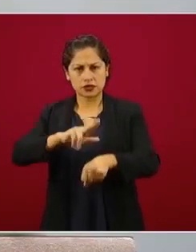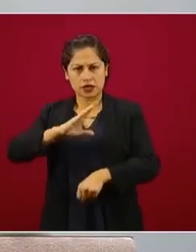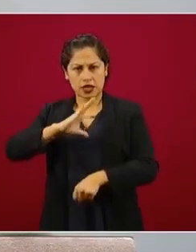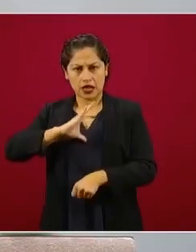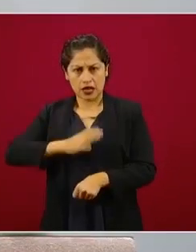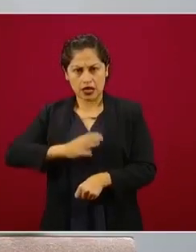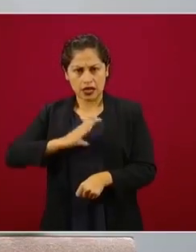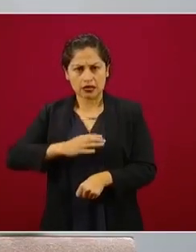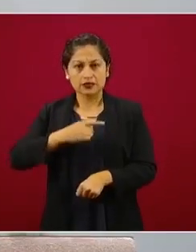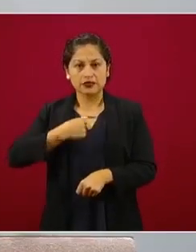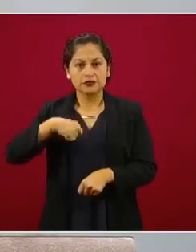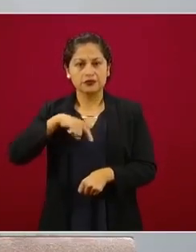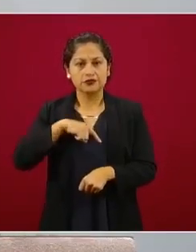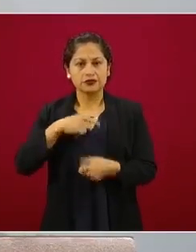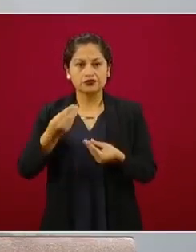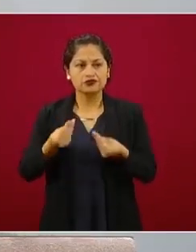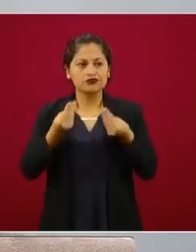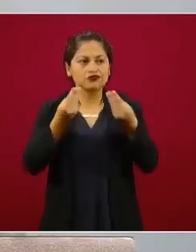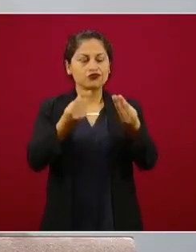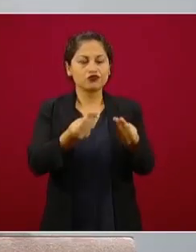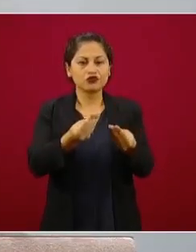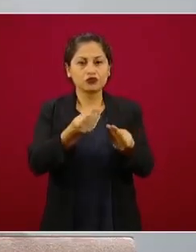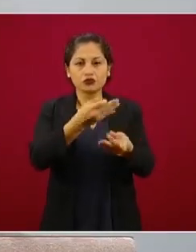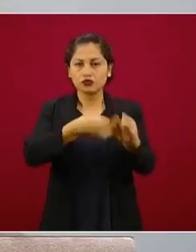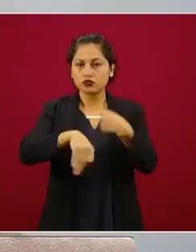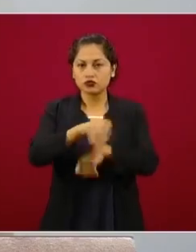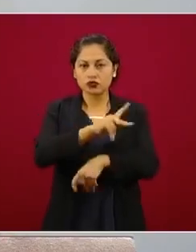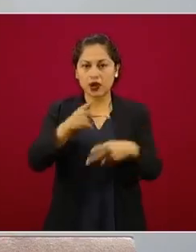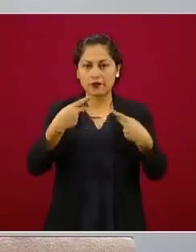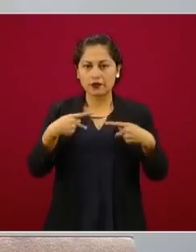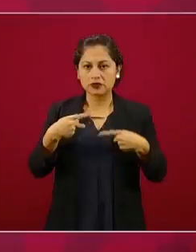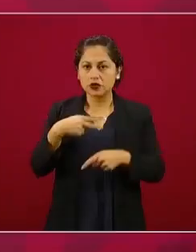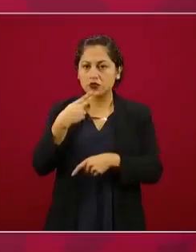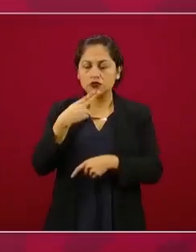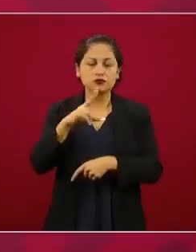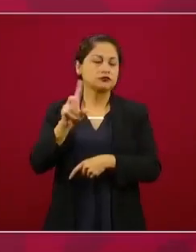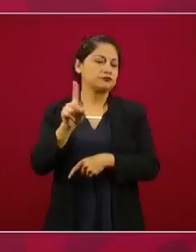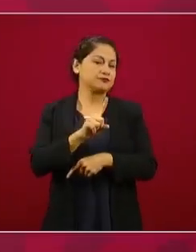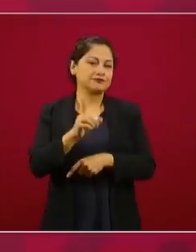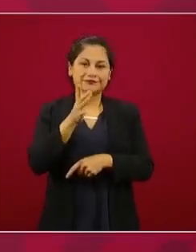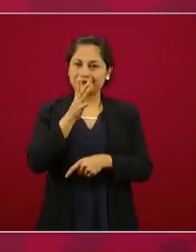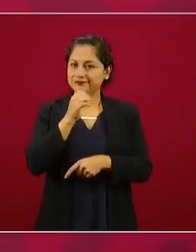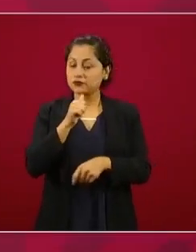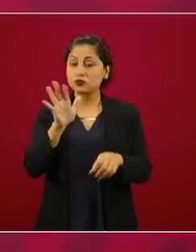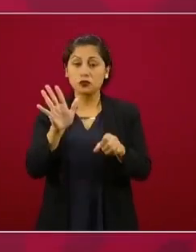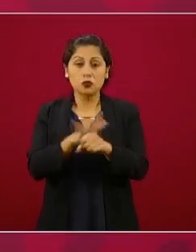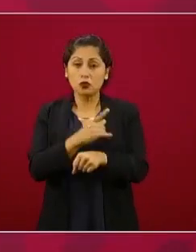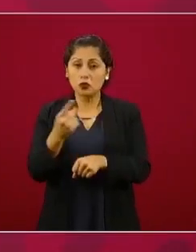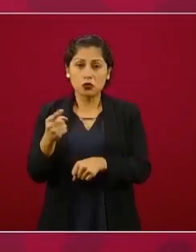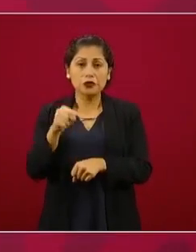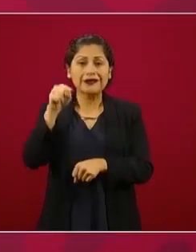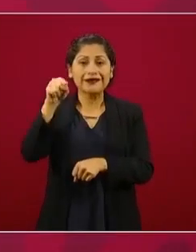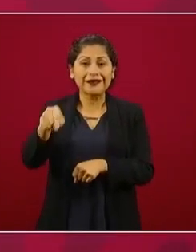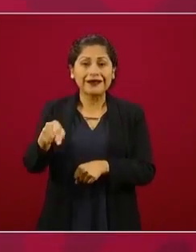pudimos poner al servicio de todo el país, pues por la sencilla y evidente razón de que ahí